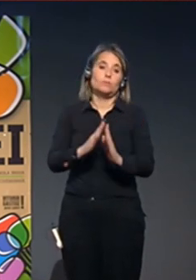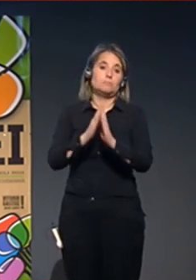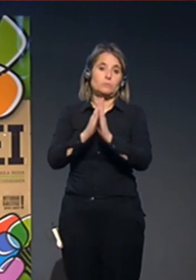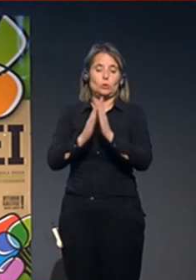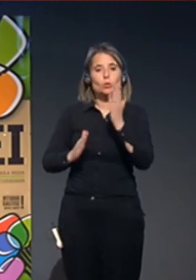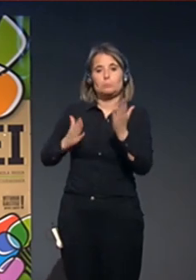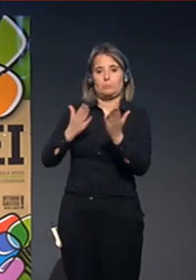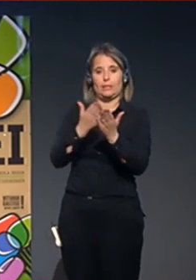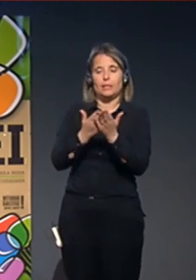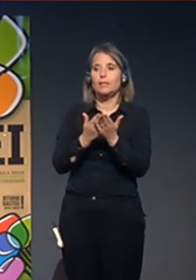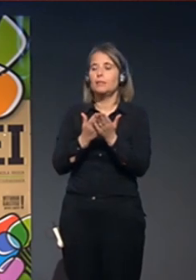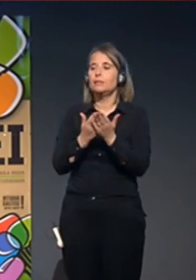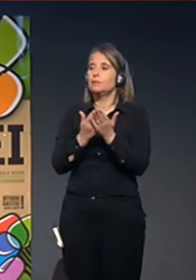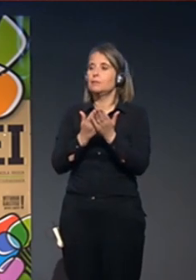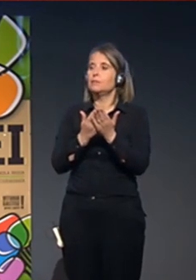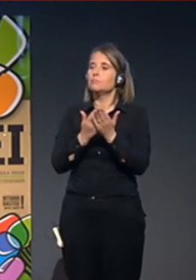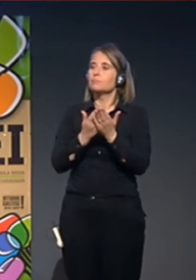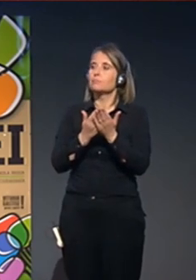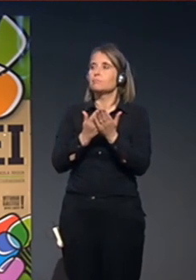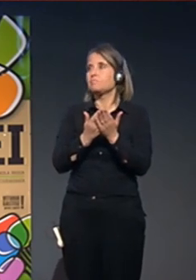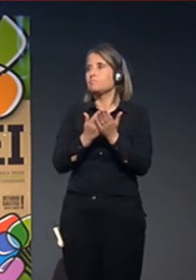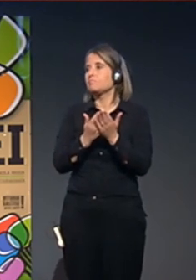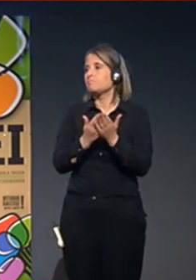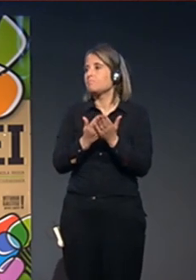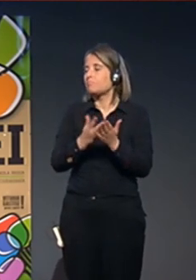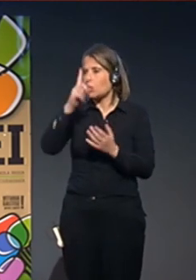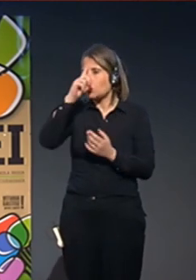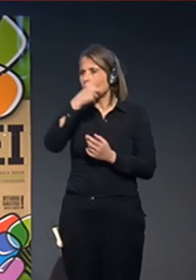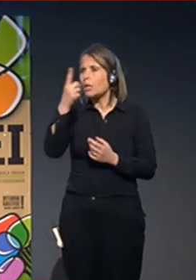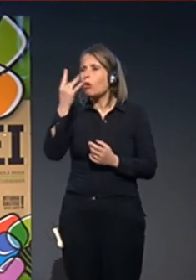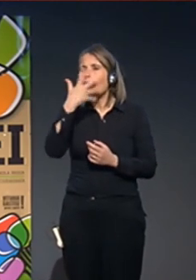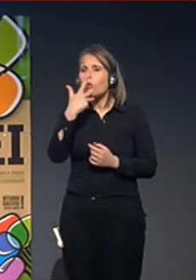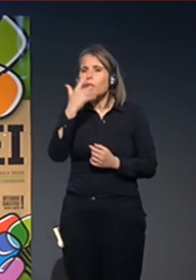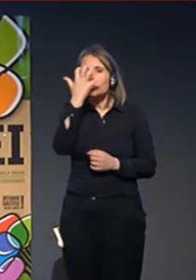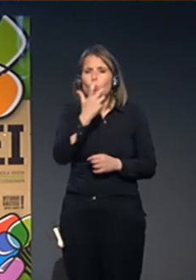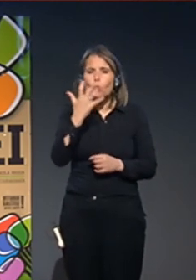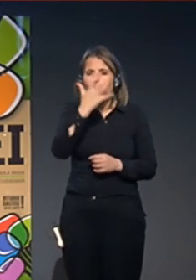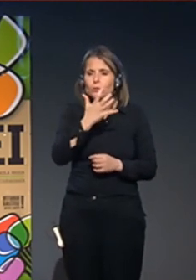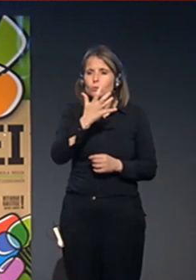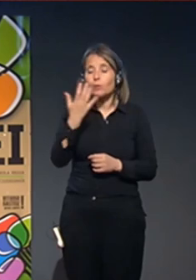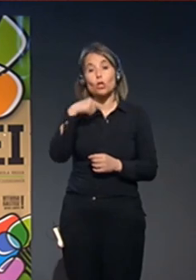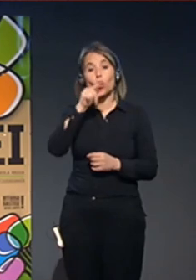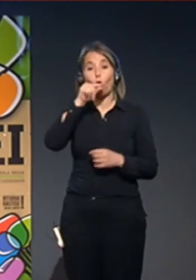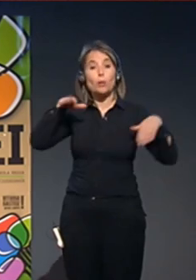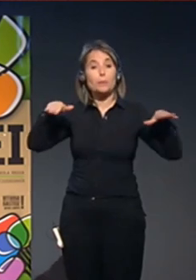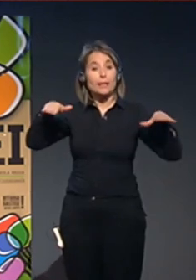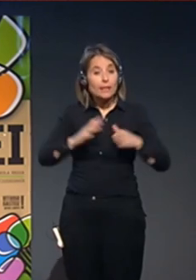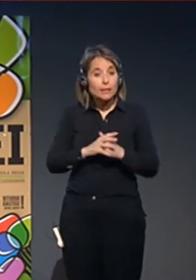este sentido es un poquito el el el no s conocéis el cuentito del del colibrí